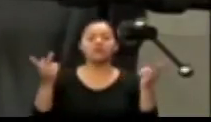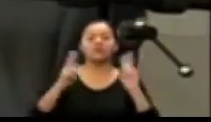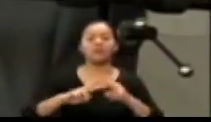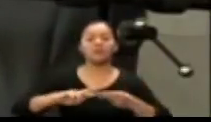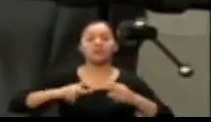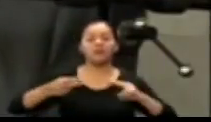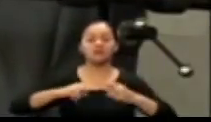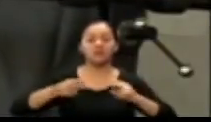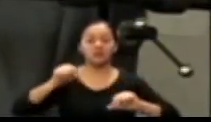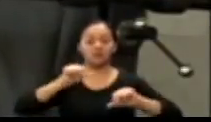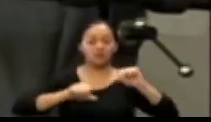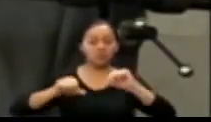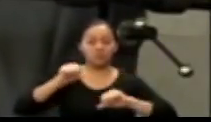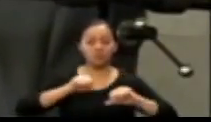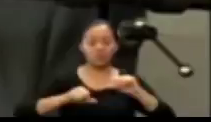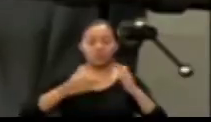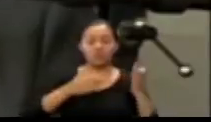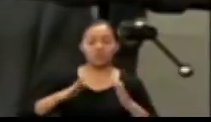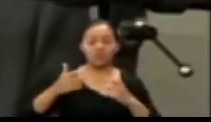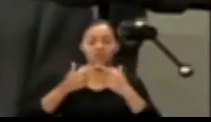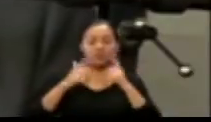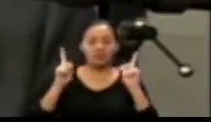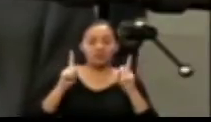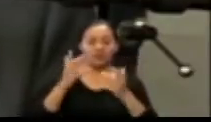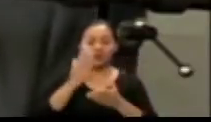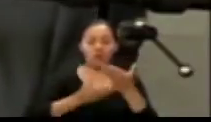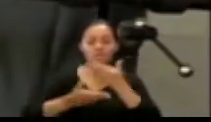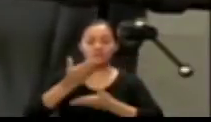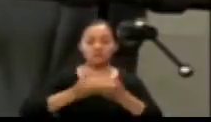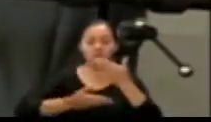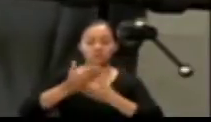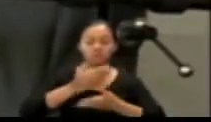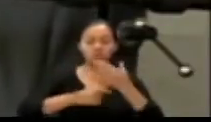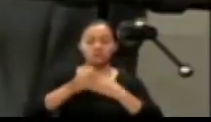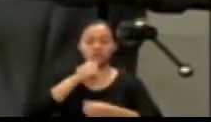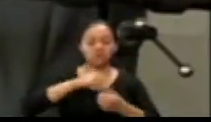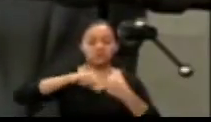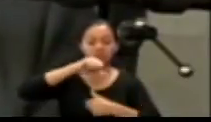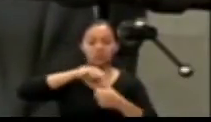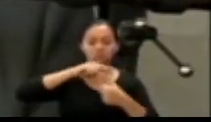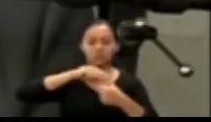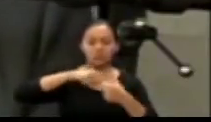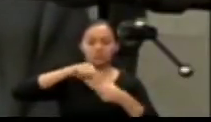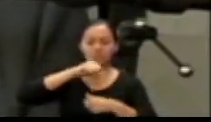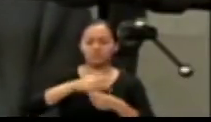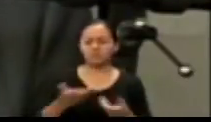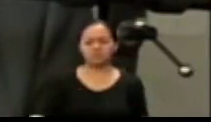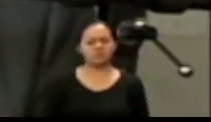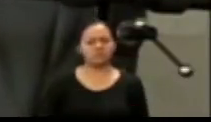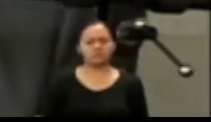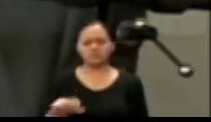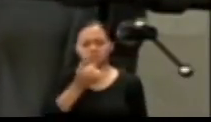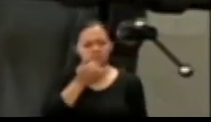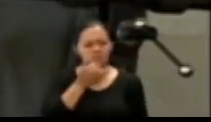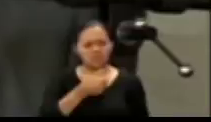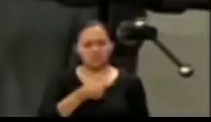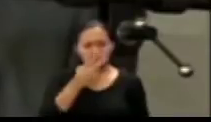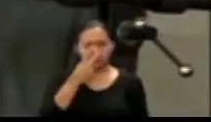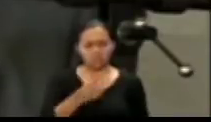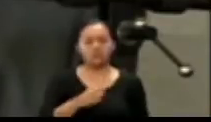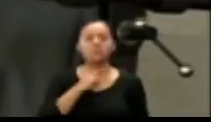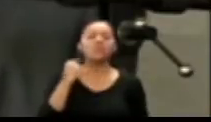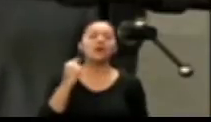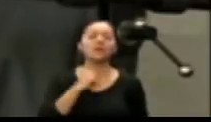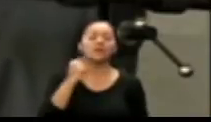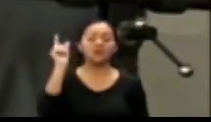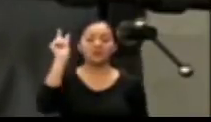porque los tratados de libre comercio que están haciendo en América Latina y en Centroamérica son asquerosos y vergonzosos. Decía un cura